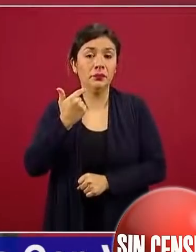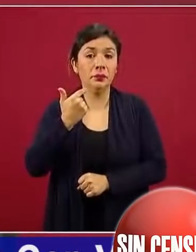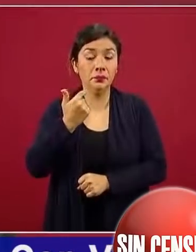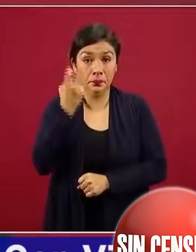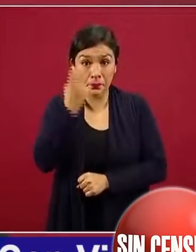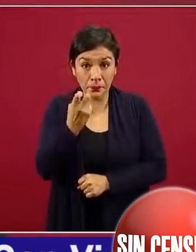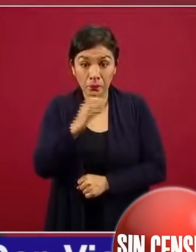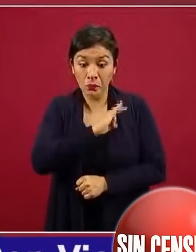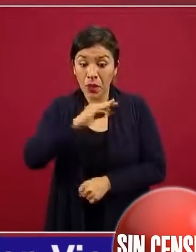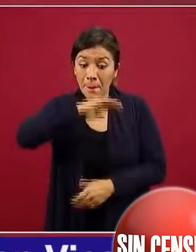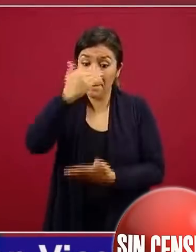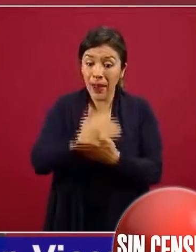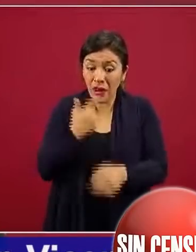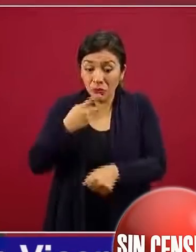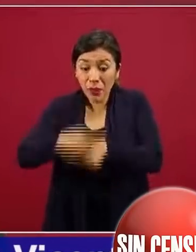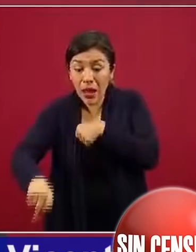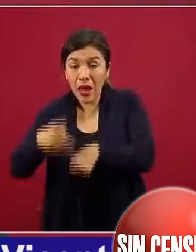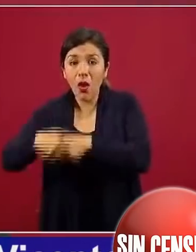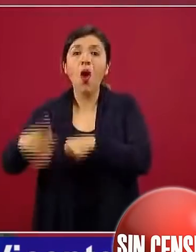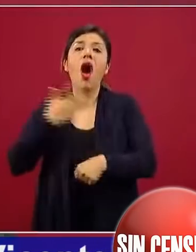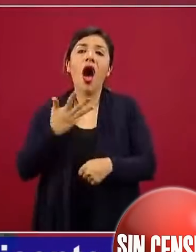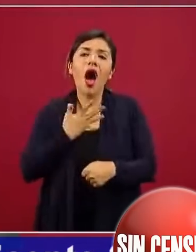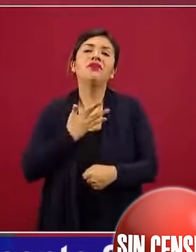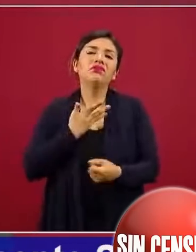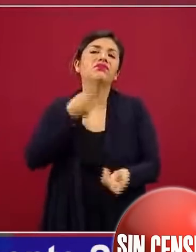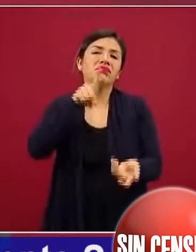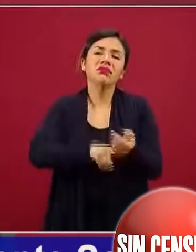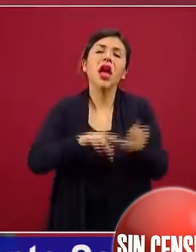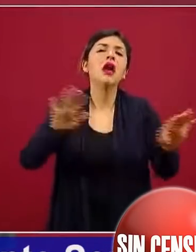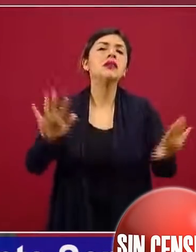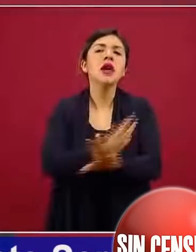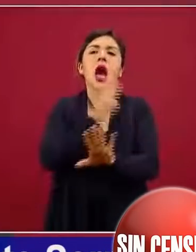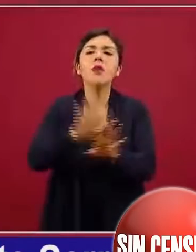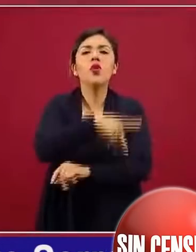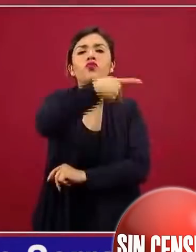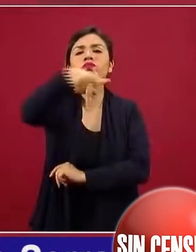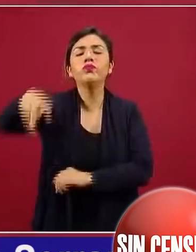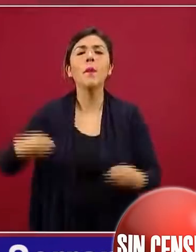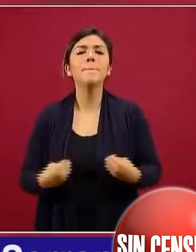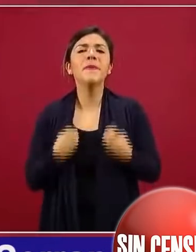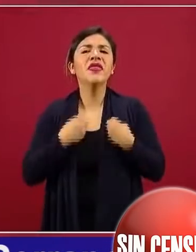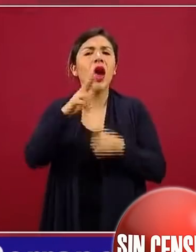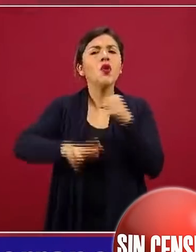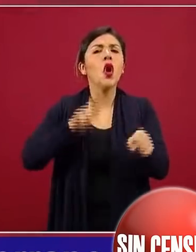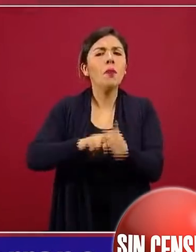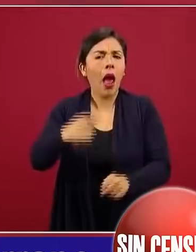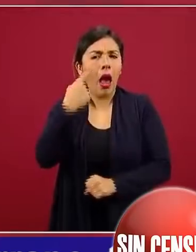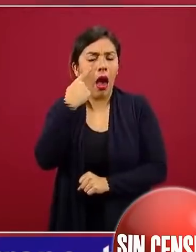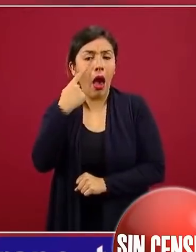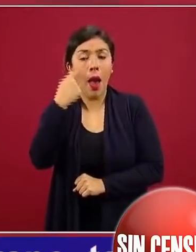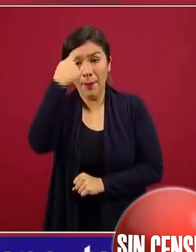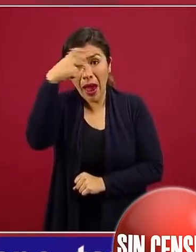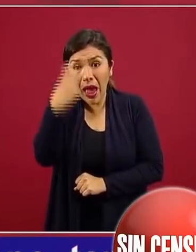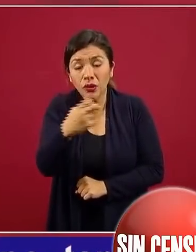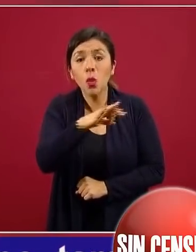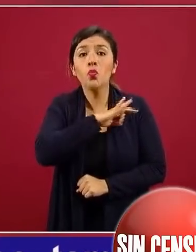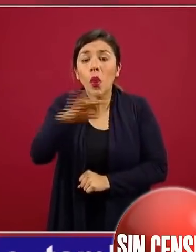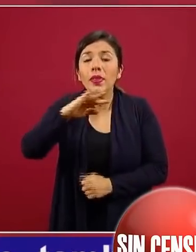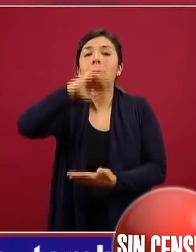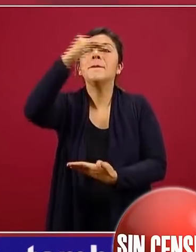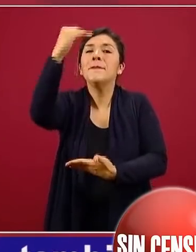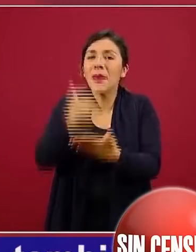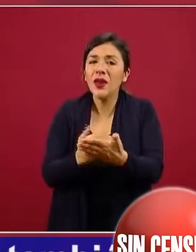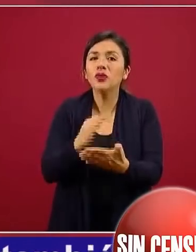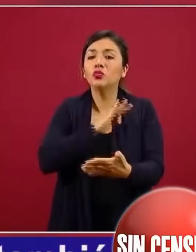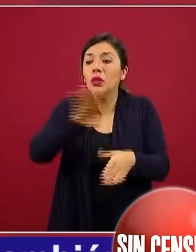la disminución de esos riesgos hay cambios de prácticas de vida diaria que nos permiten disminuir la probabilidad de